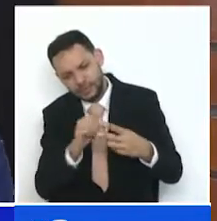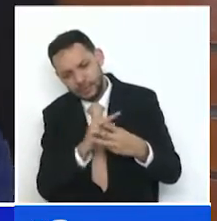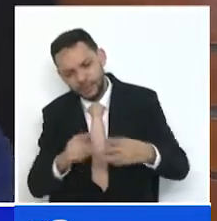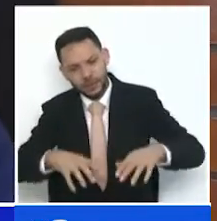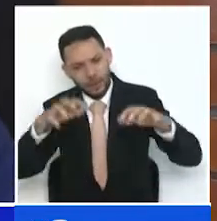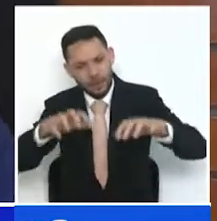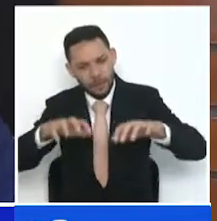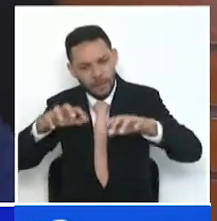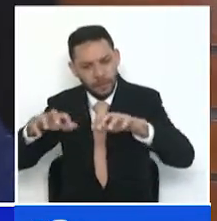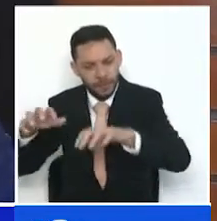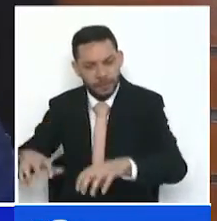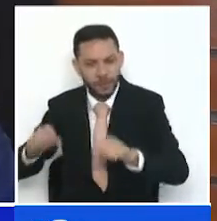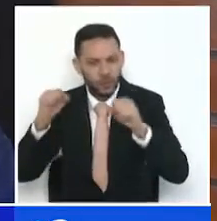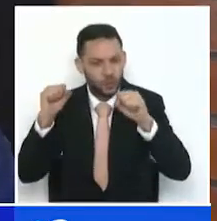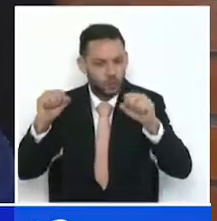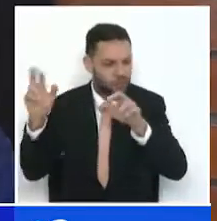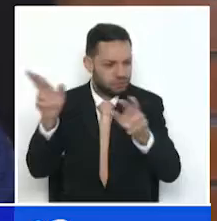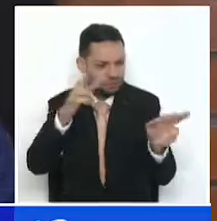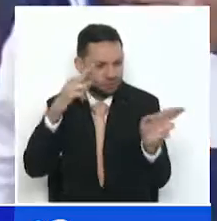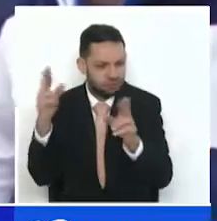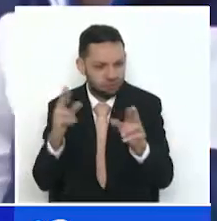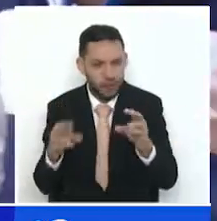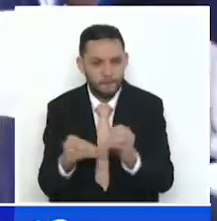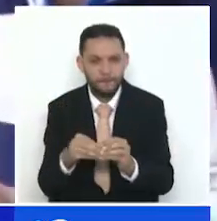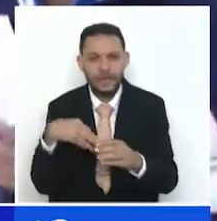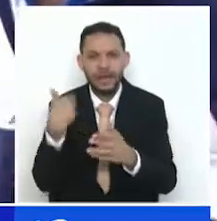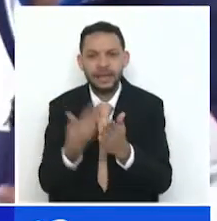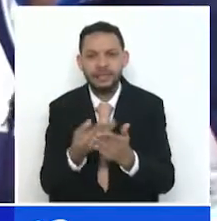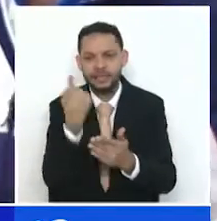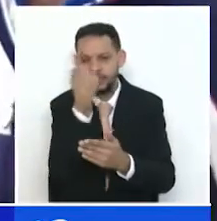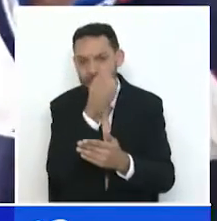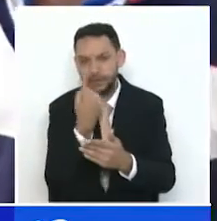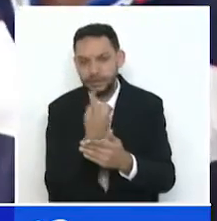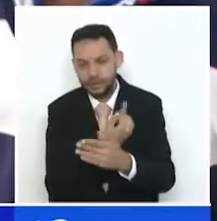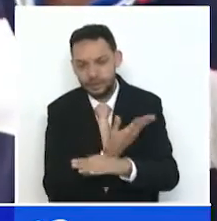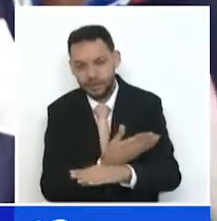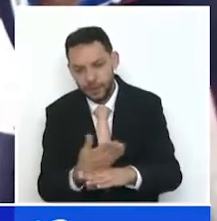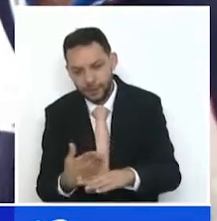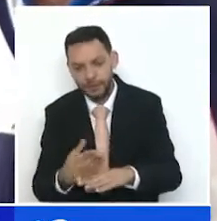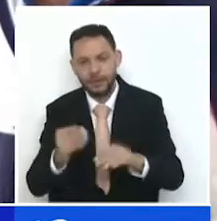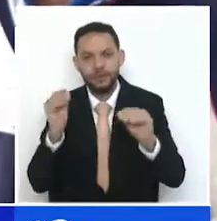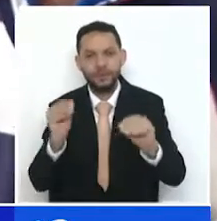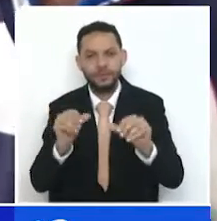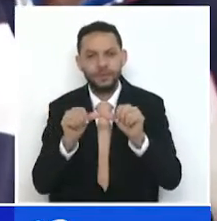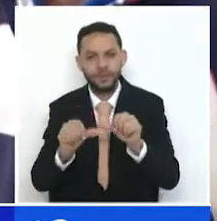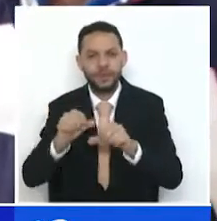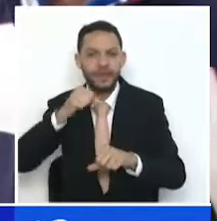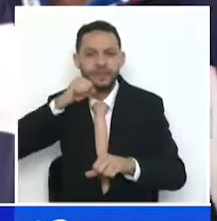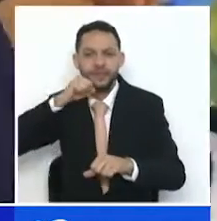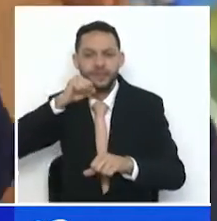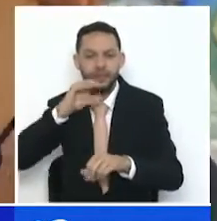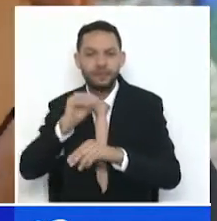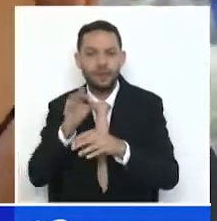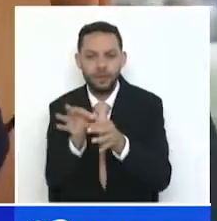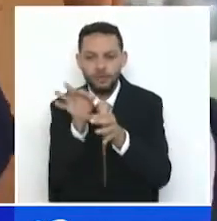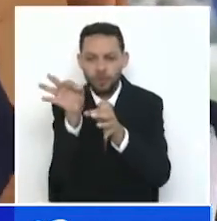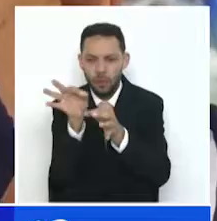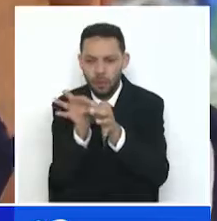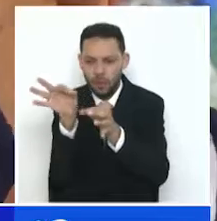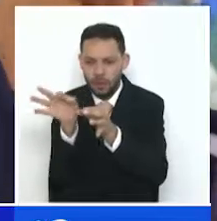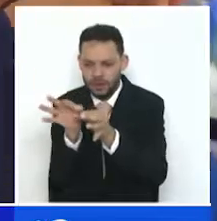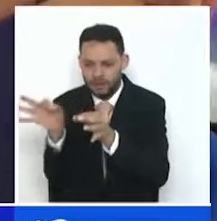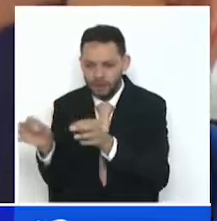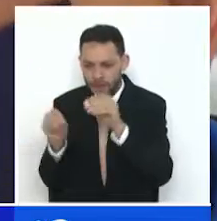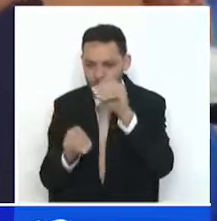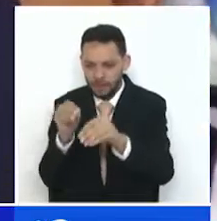la temporada de huracanes se nos puede ir hasta el mes de septiembre. Esto mantiene en alerta naranja a 3 municipios del departamento por posibles